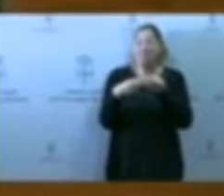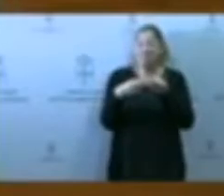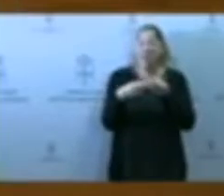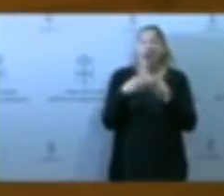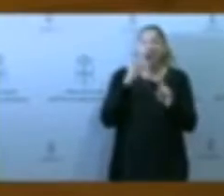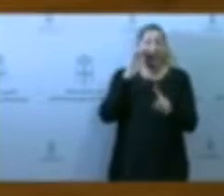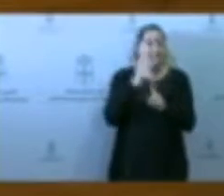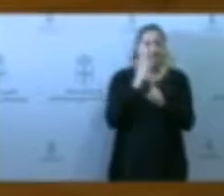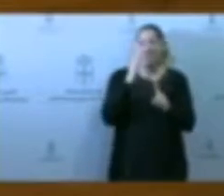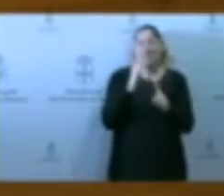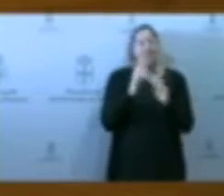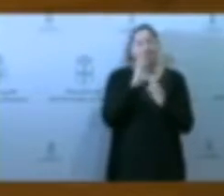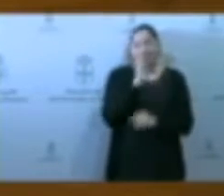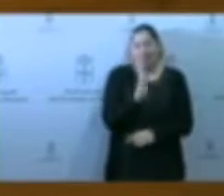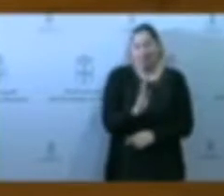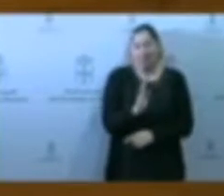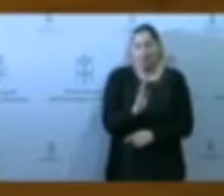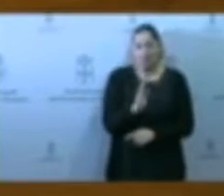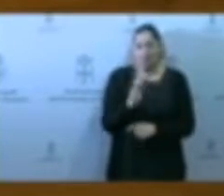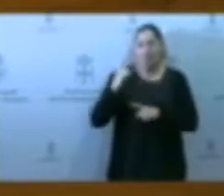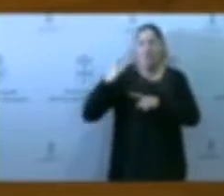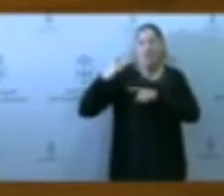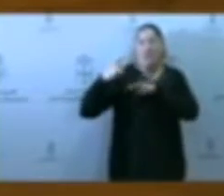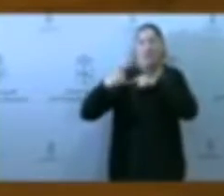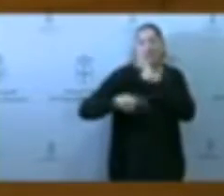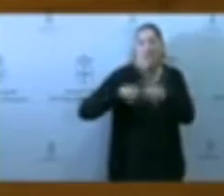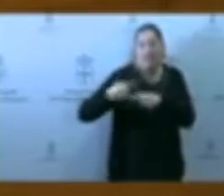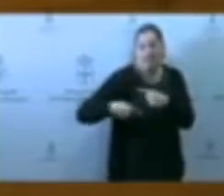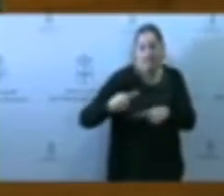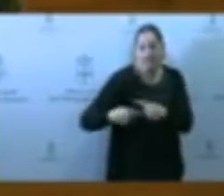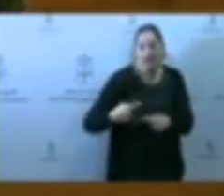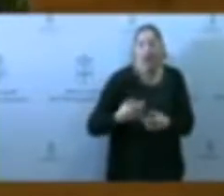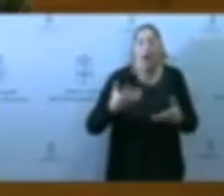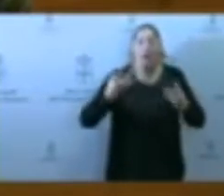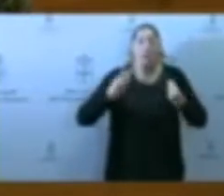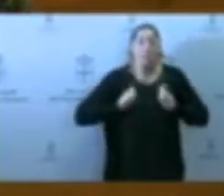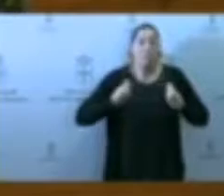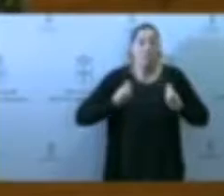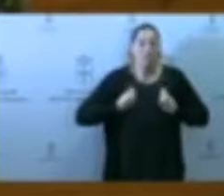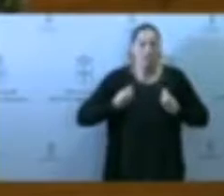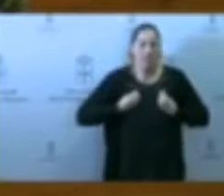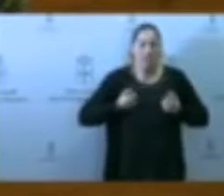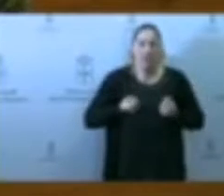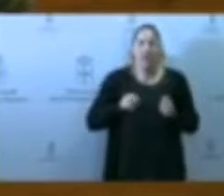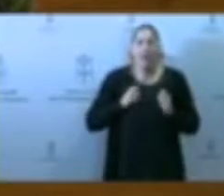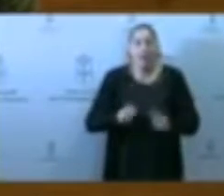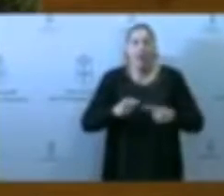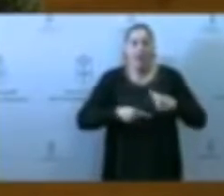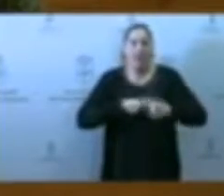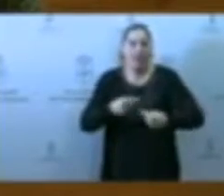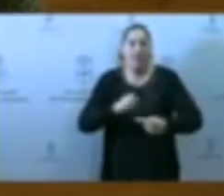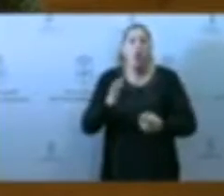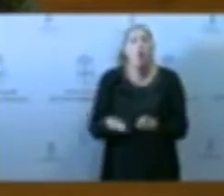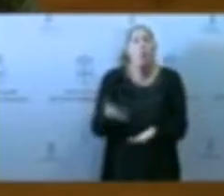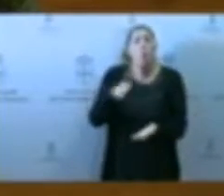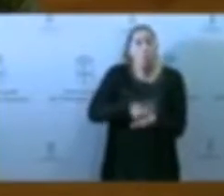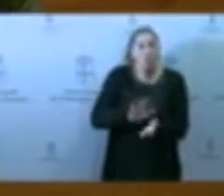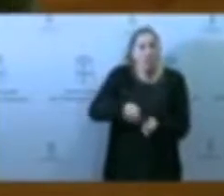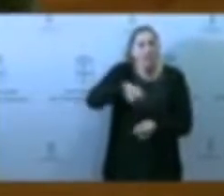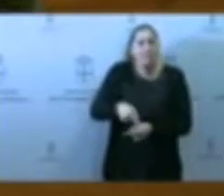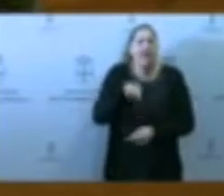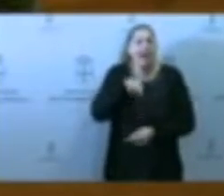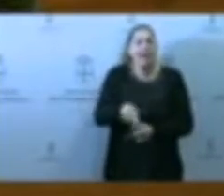la transmisión, ya sea inter vivos o ya sea mortis causa, de la empresa familiar asturiana, es donde Asturias se